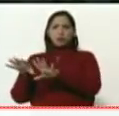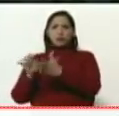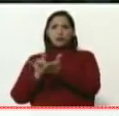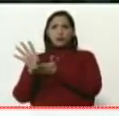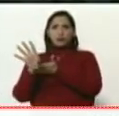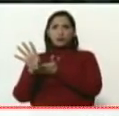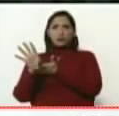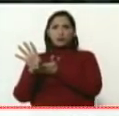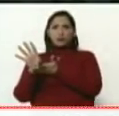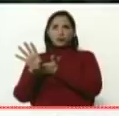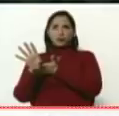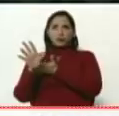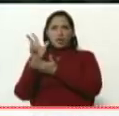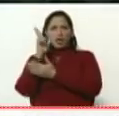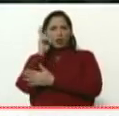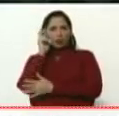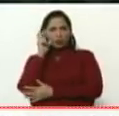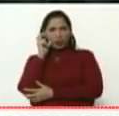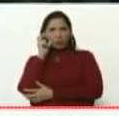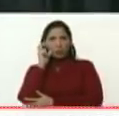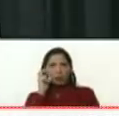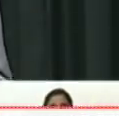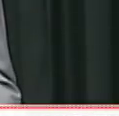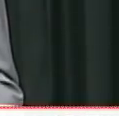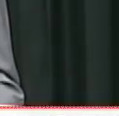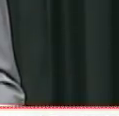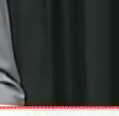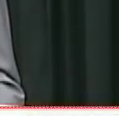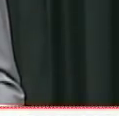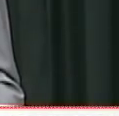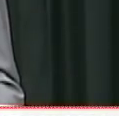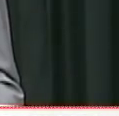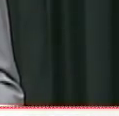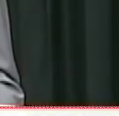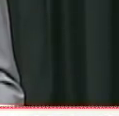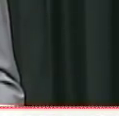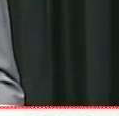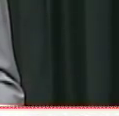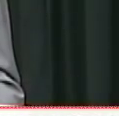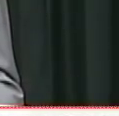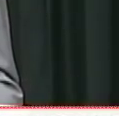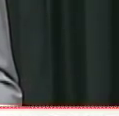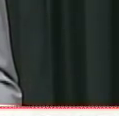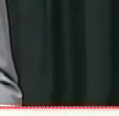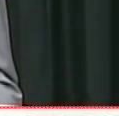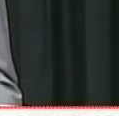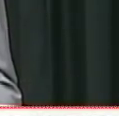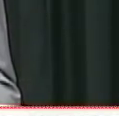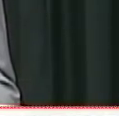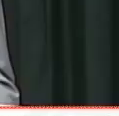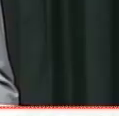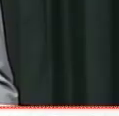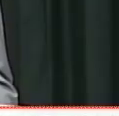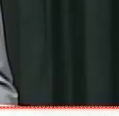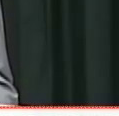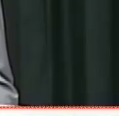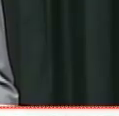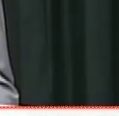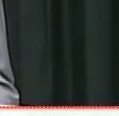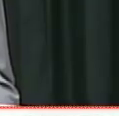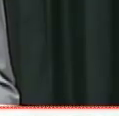Escuchemos, más como reflexión, Escuchemos atentamente el